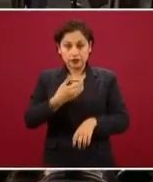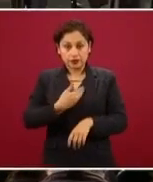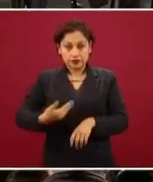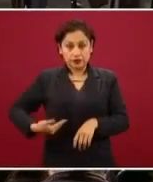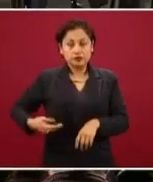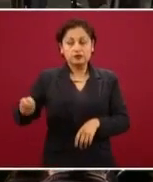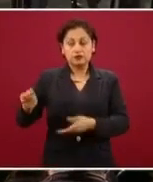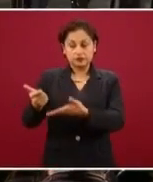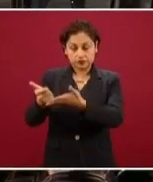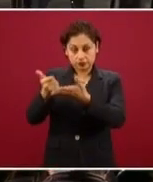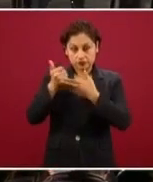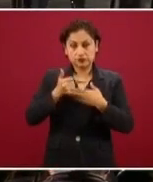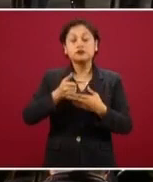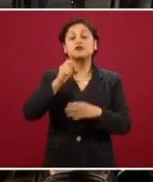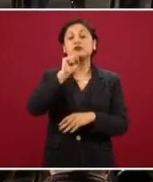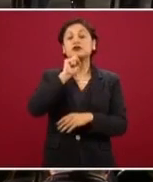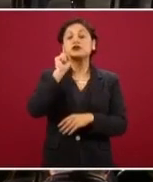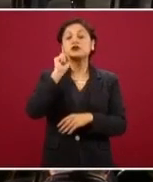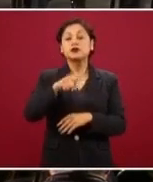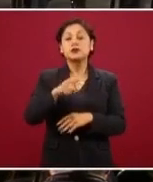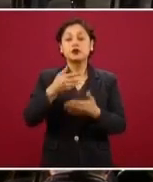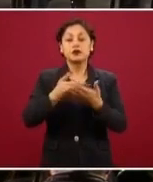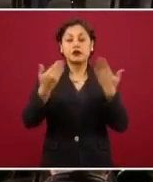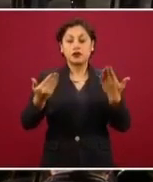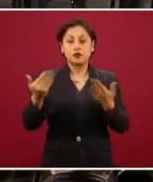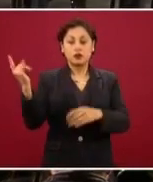Además, va a regresar el avión